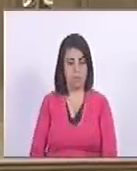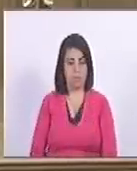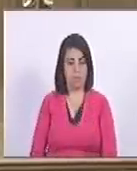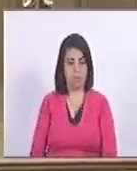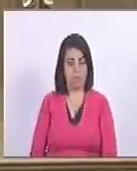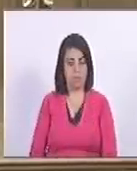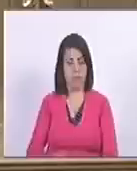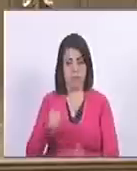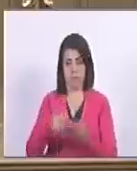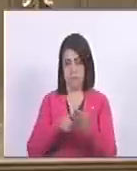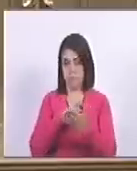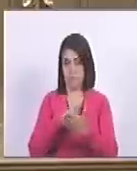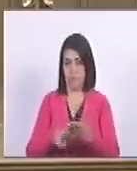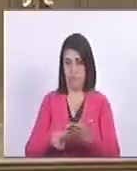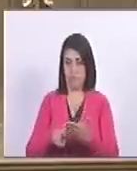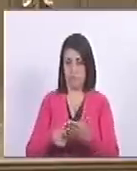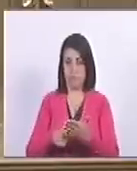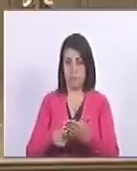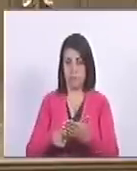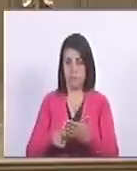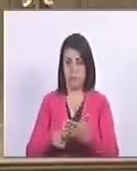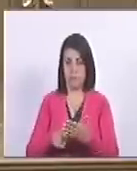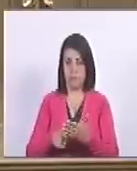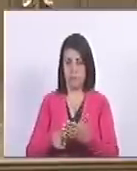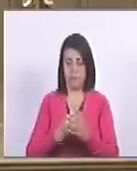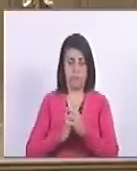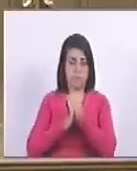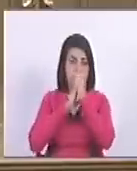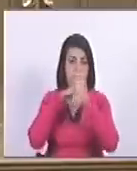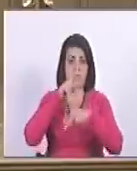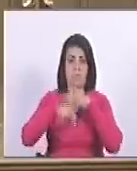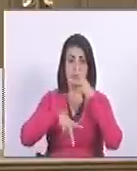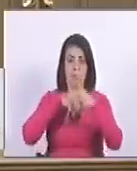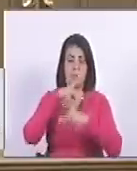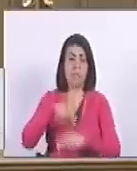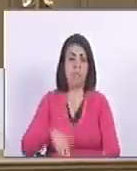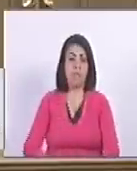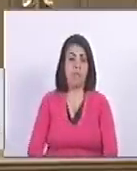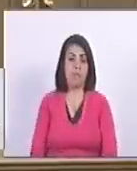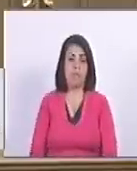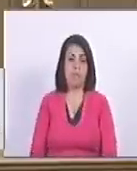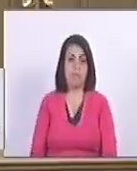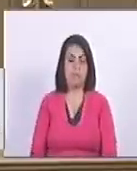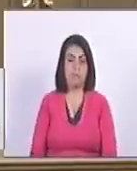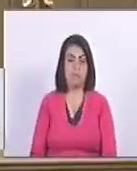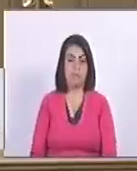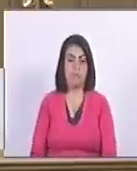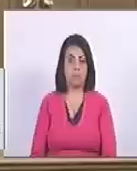la inhabilitación de dirigentes políticos